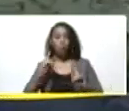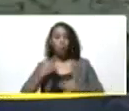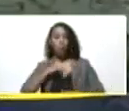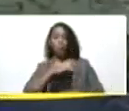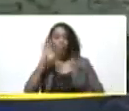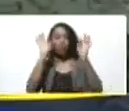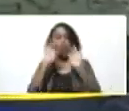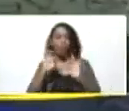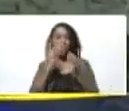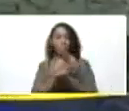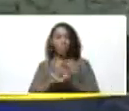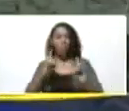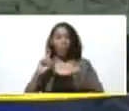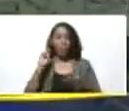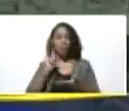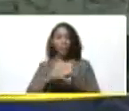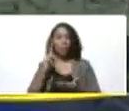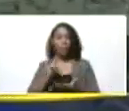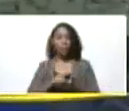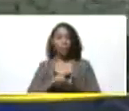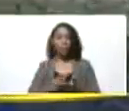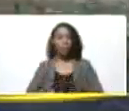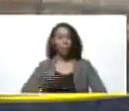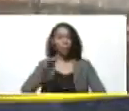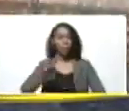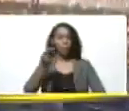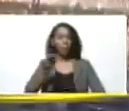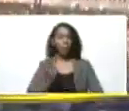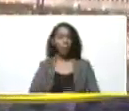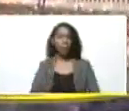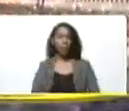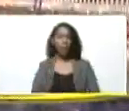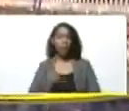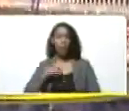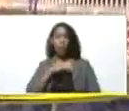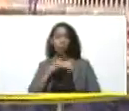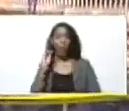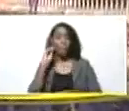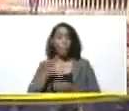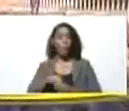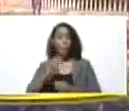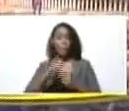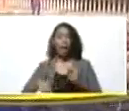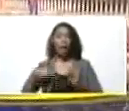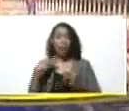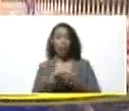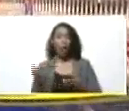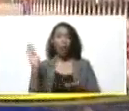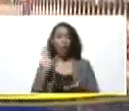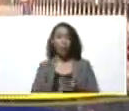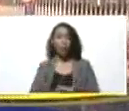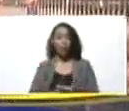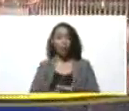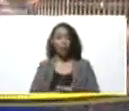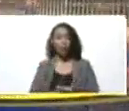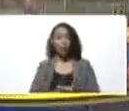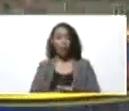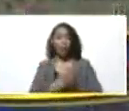modelo democrático, participativo y protagónico. Aquí no nos van a meter nunca más el